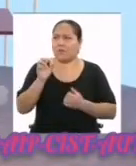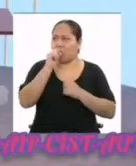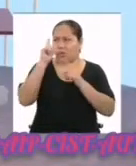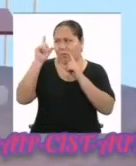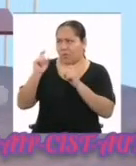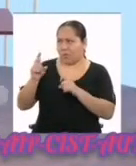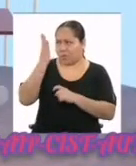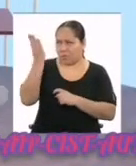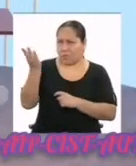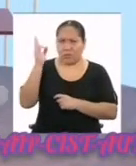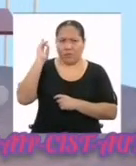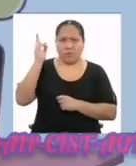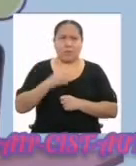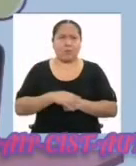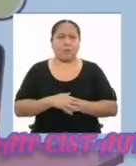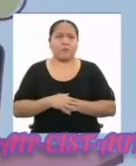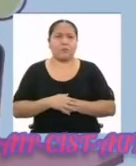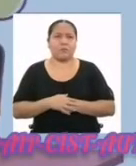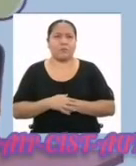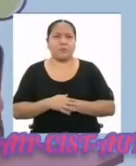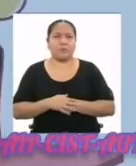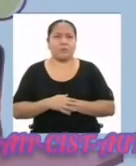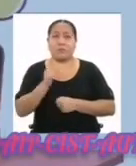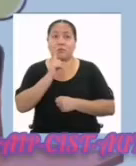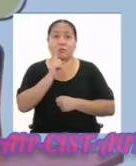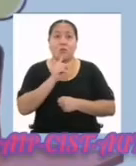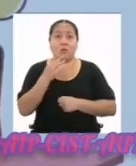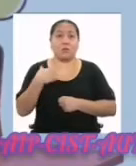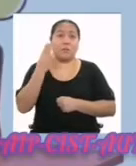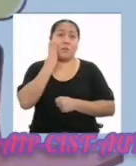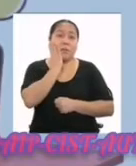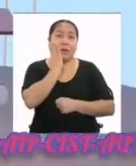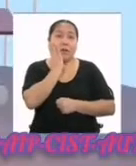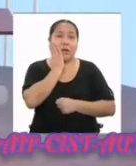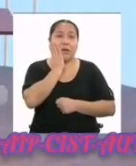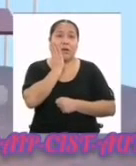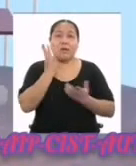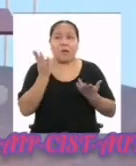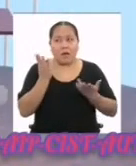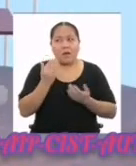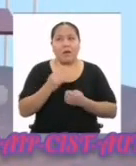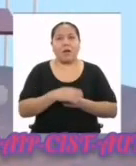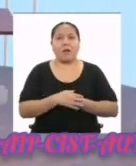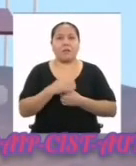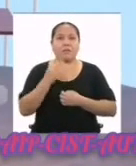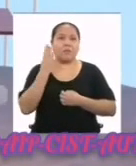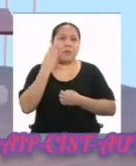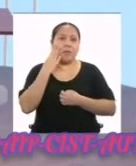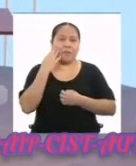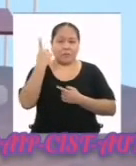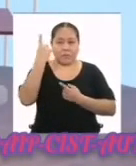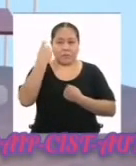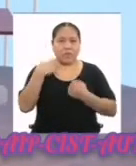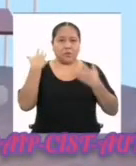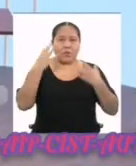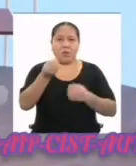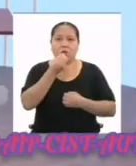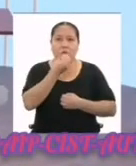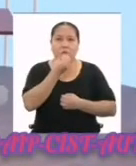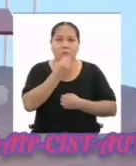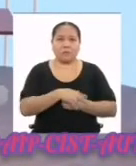para usted, profesora. Ah, no, es mi mamá. Ya ve, me acaba de preguntar si ya almorcé.